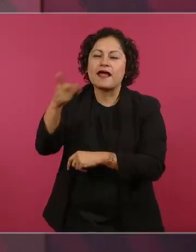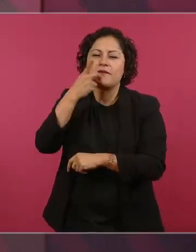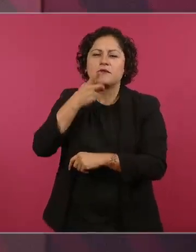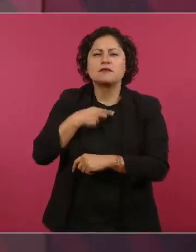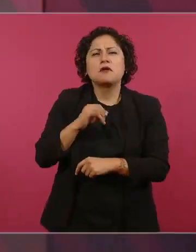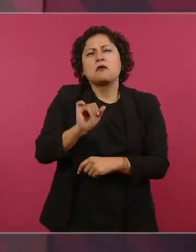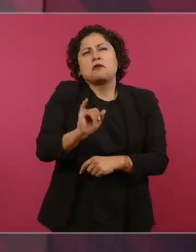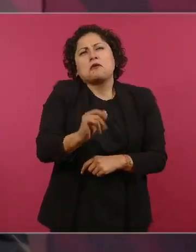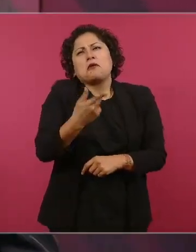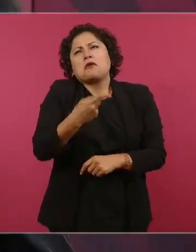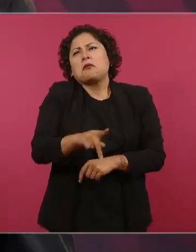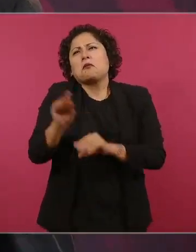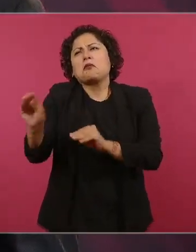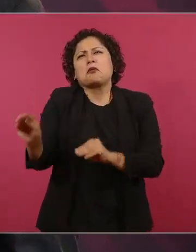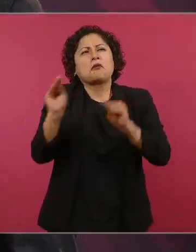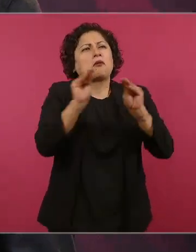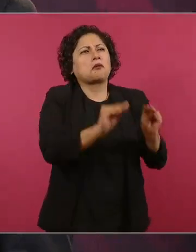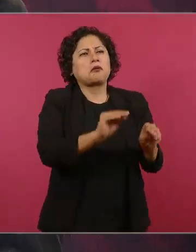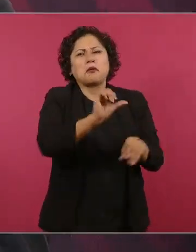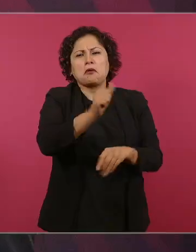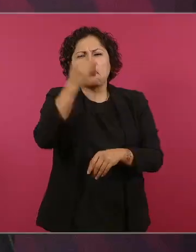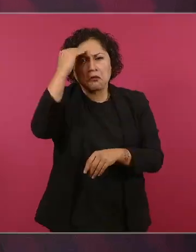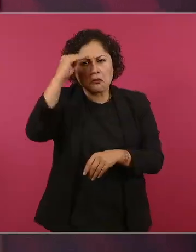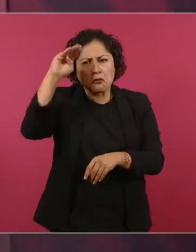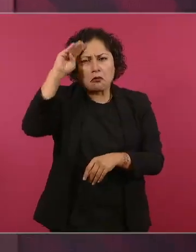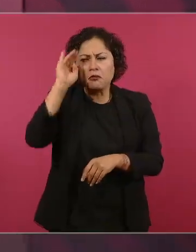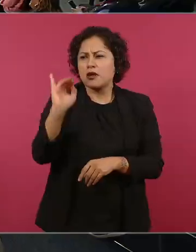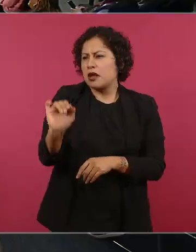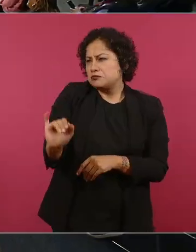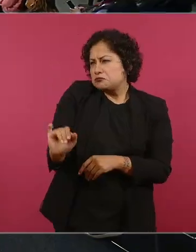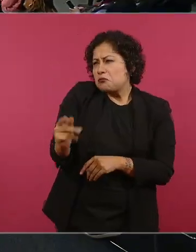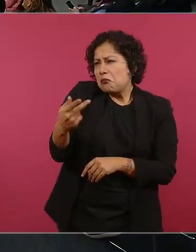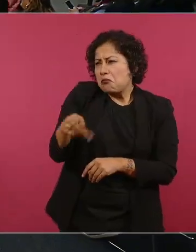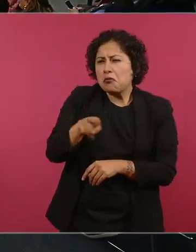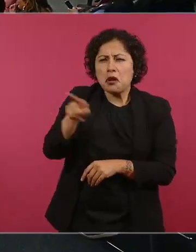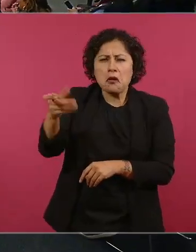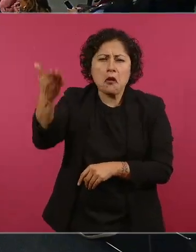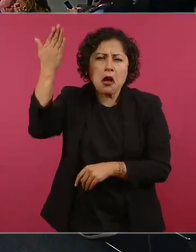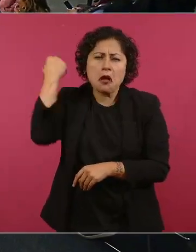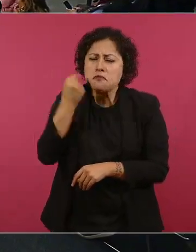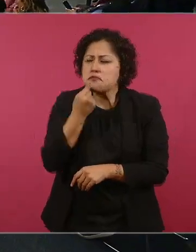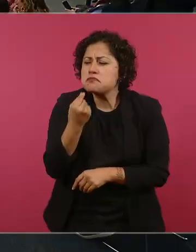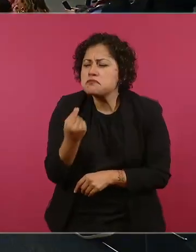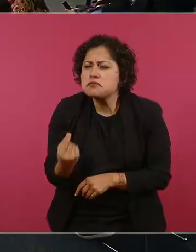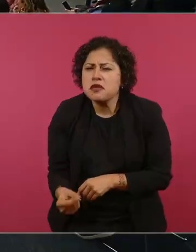se salieron de Cuba, pero tomaron lechita en Cuba.